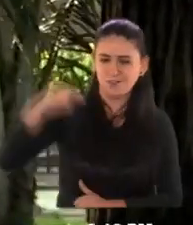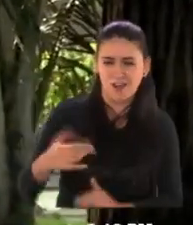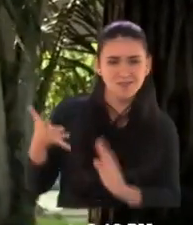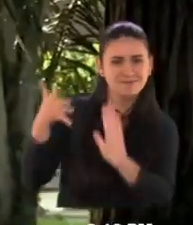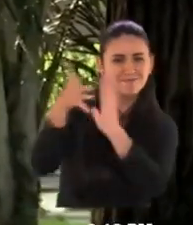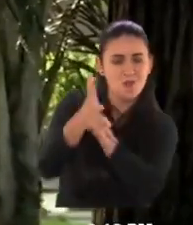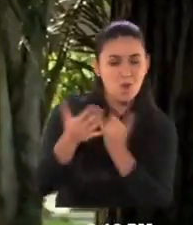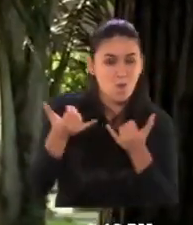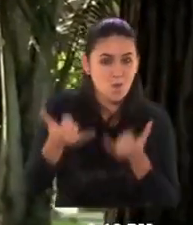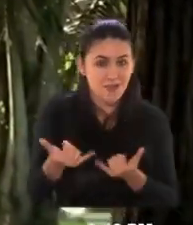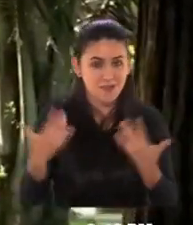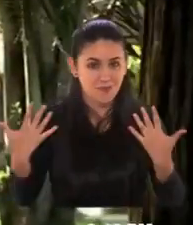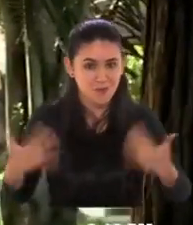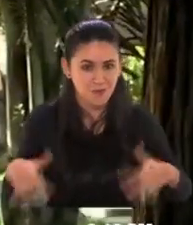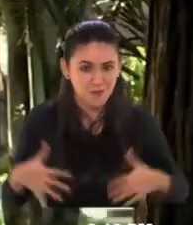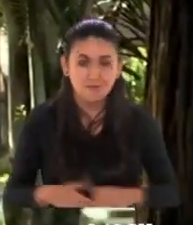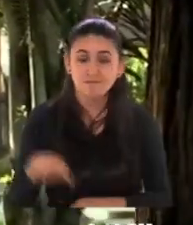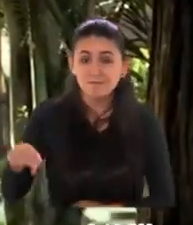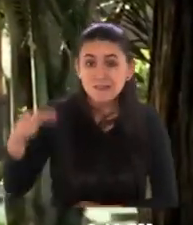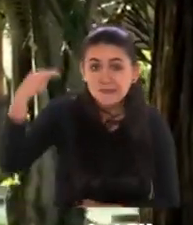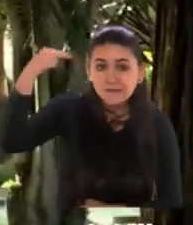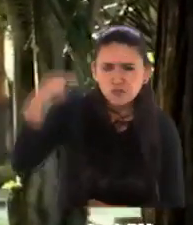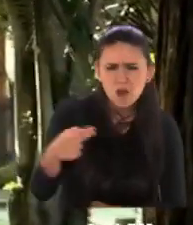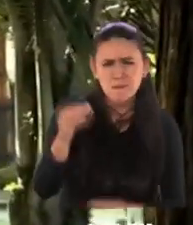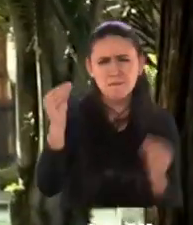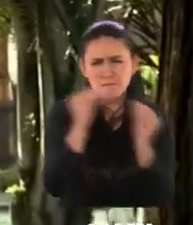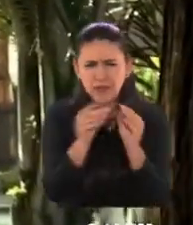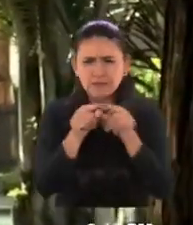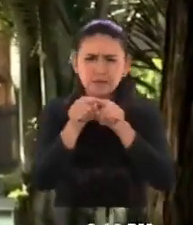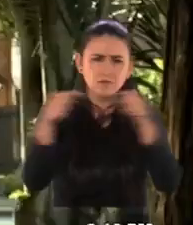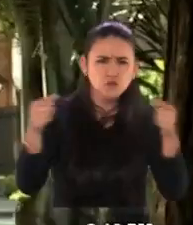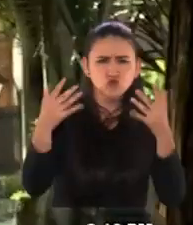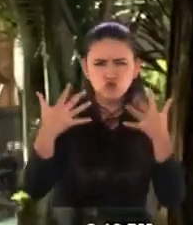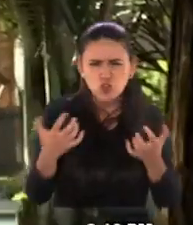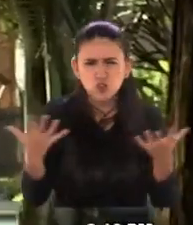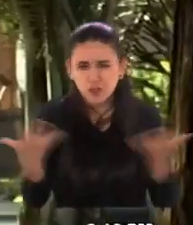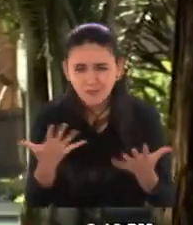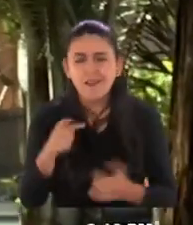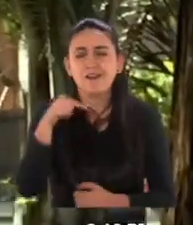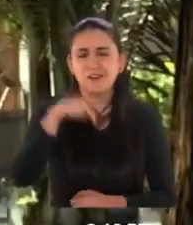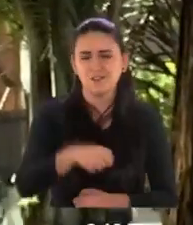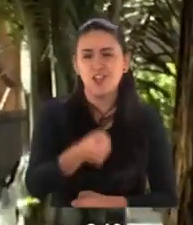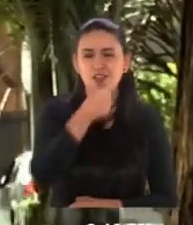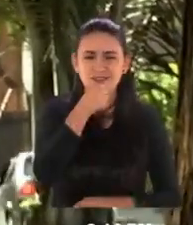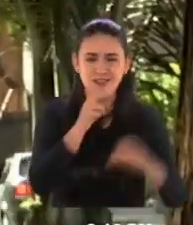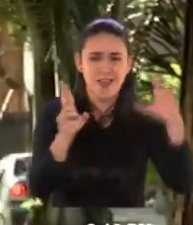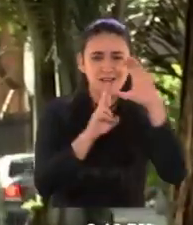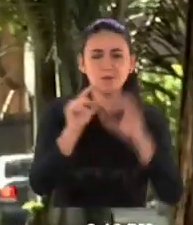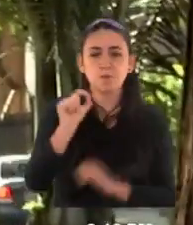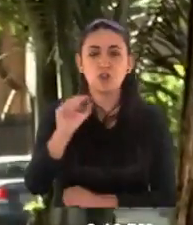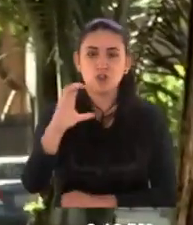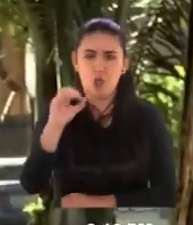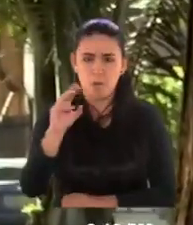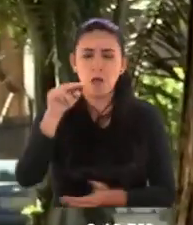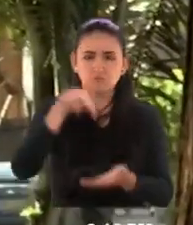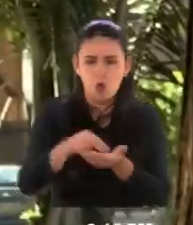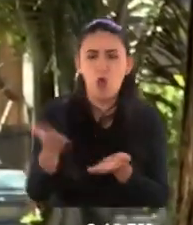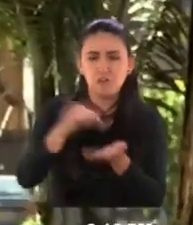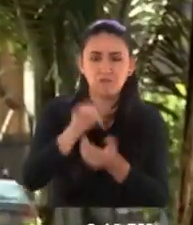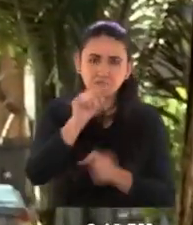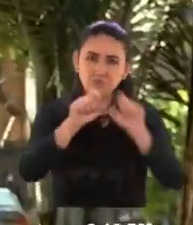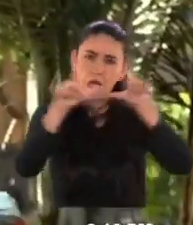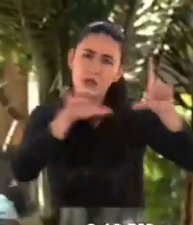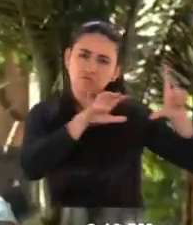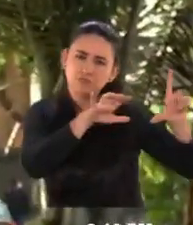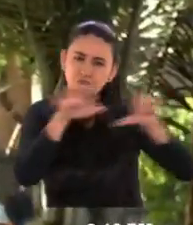en el día de hoy esta historia la pueden volver a ver en nuestra página de noticias rcn puntocom y los invitamos para que nos